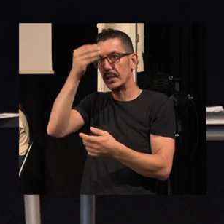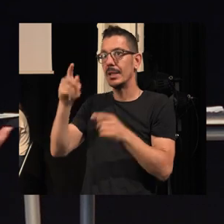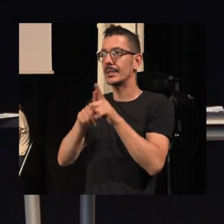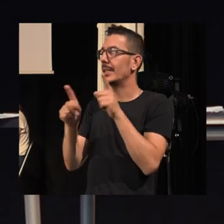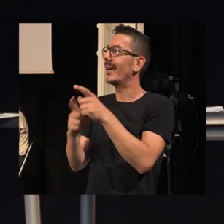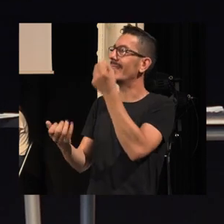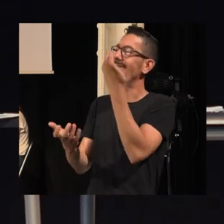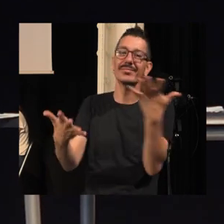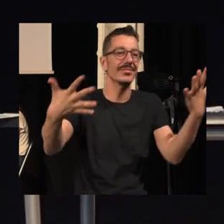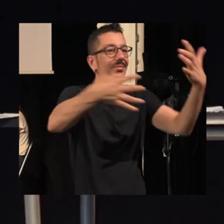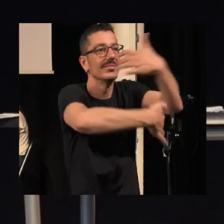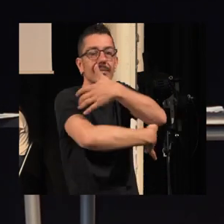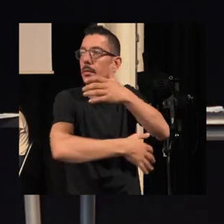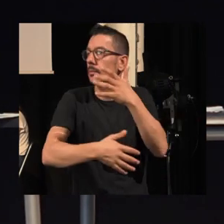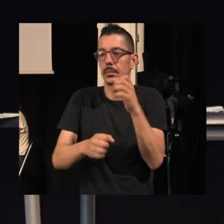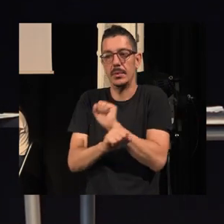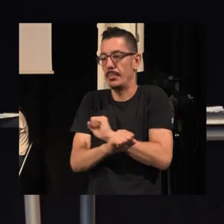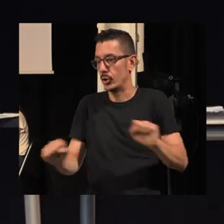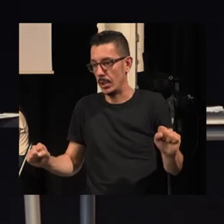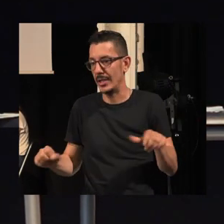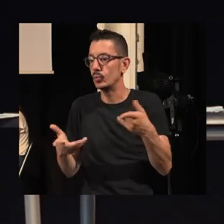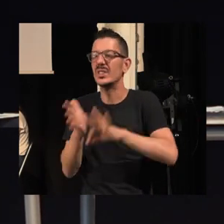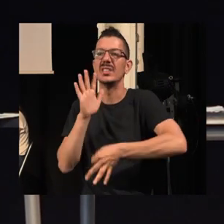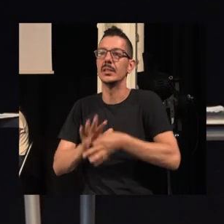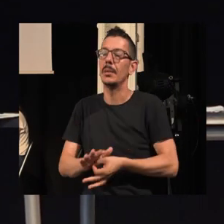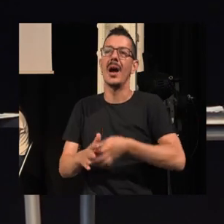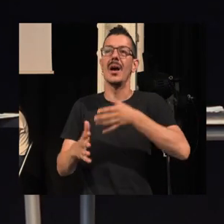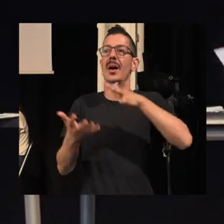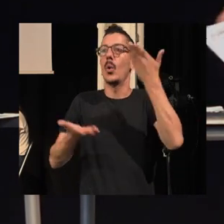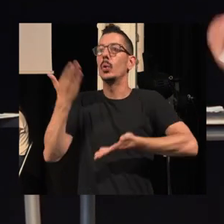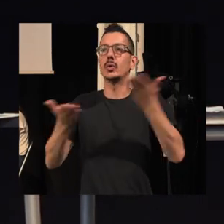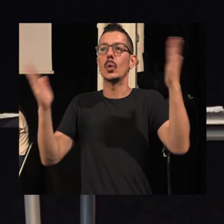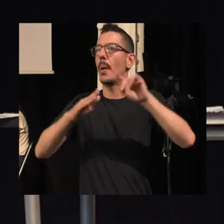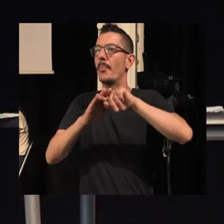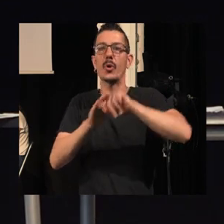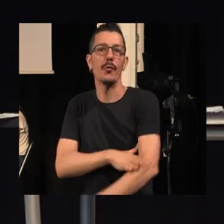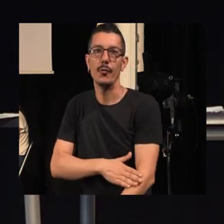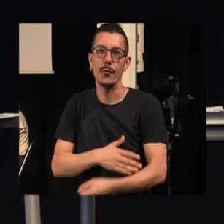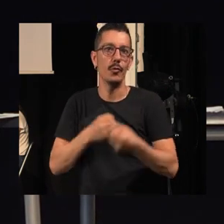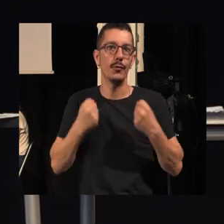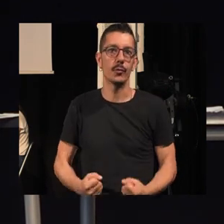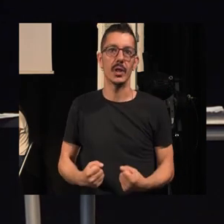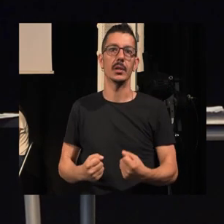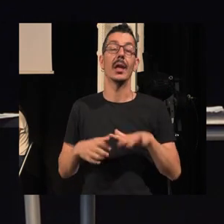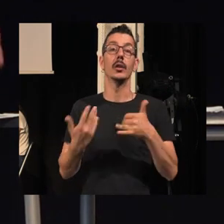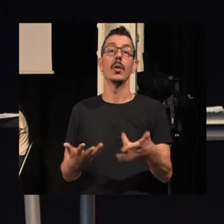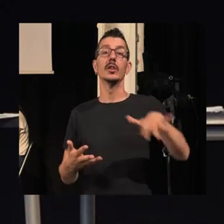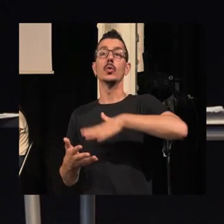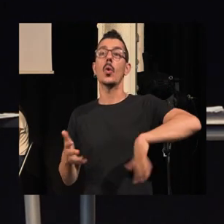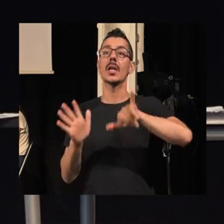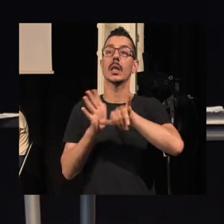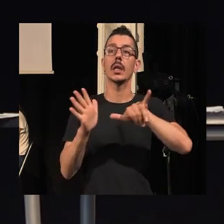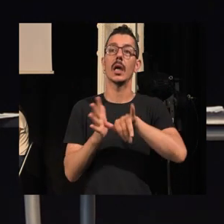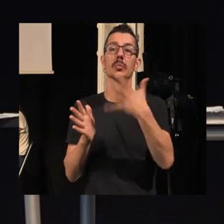nos va a abrazar? No, es un sistema profundamente injusto. Entonces, es desde estos lugares cercanos, que